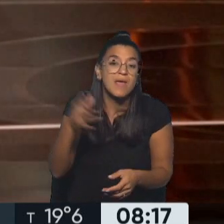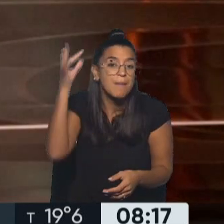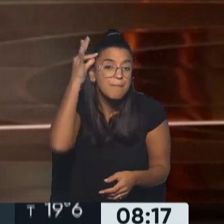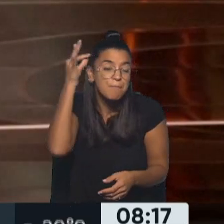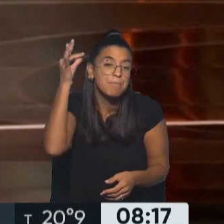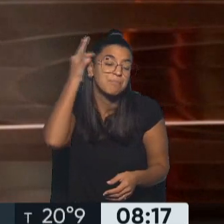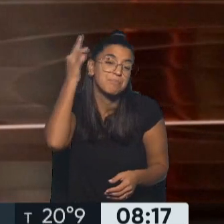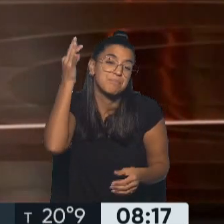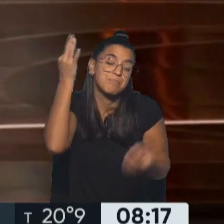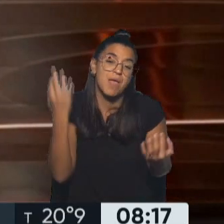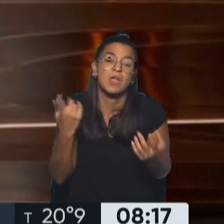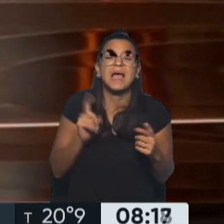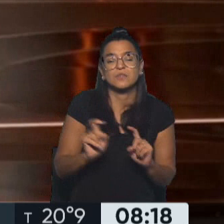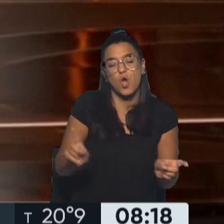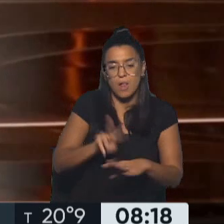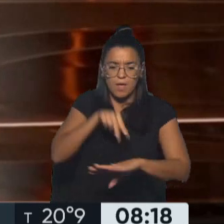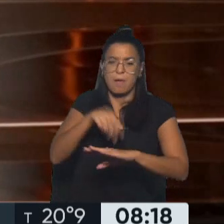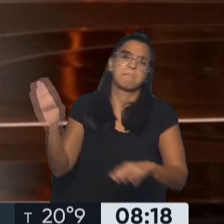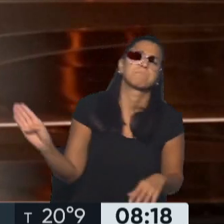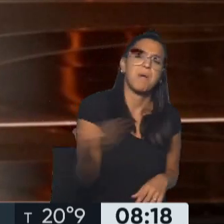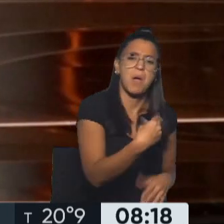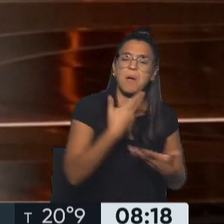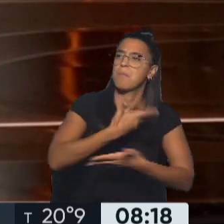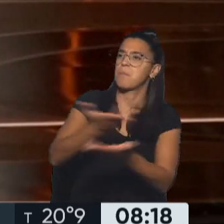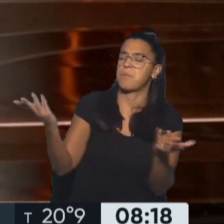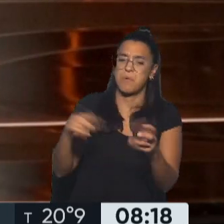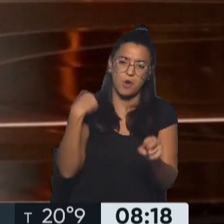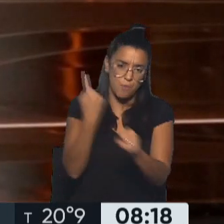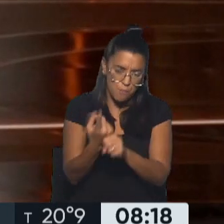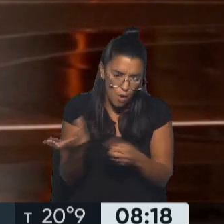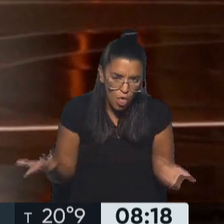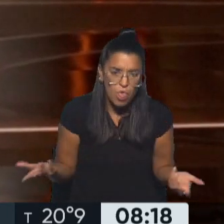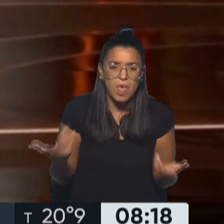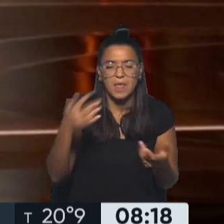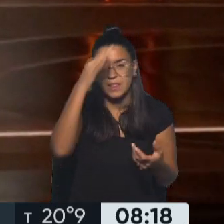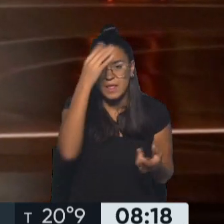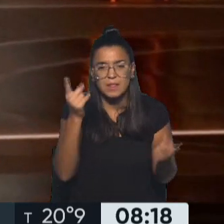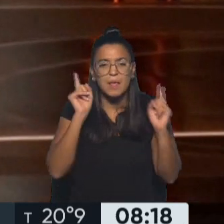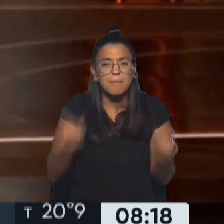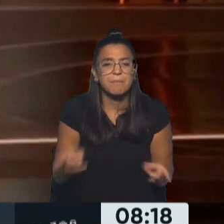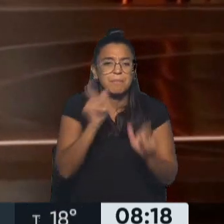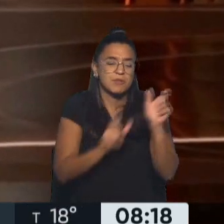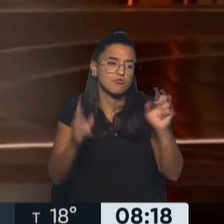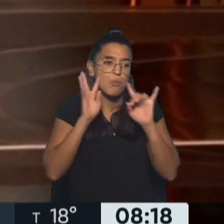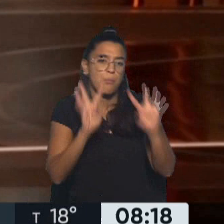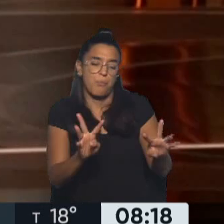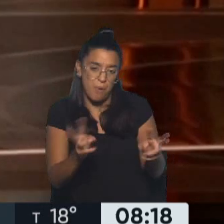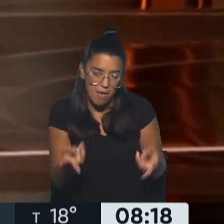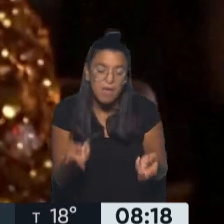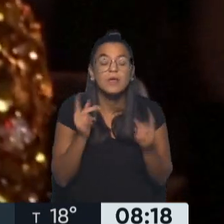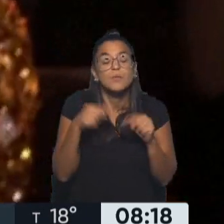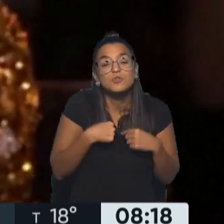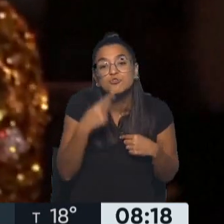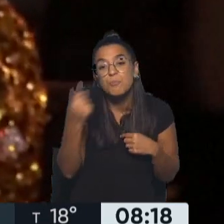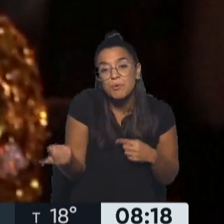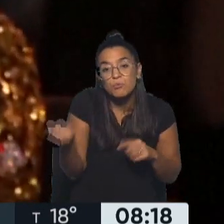sobre un cáncer, no podés levantarte de la silla y ponerle un trompazo delante de toda la gente del teatro y de millones de personas viéndolo por televisión. Eso ni hablar. Por eso te pregunto